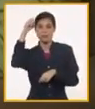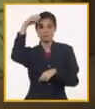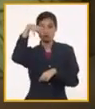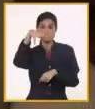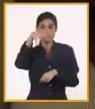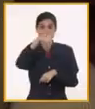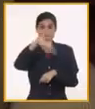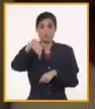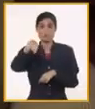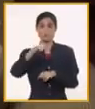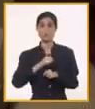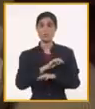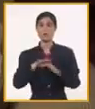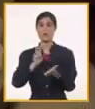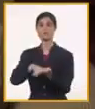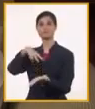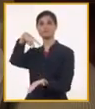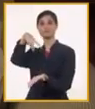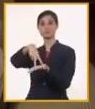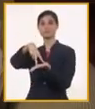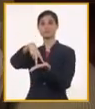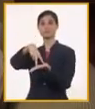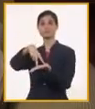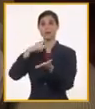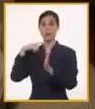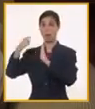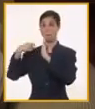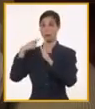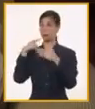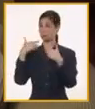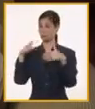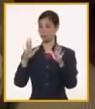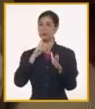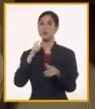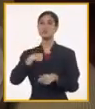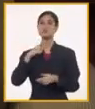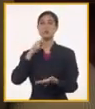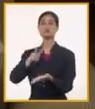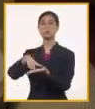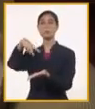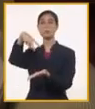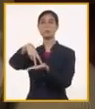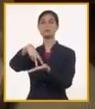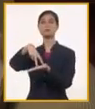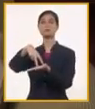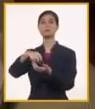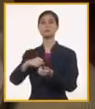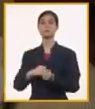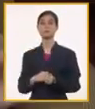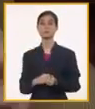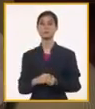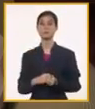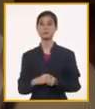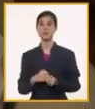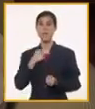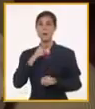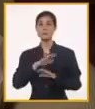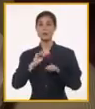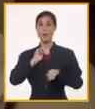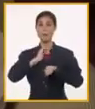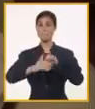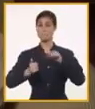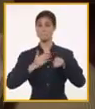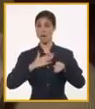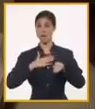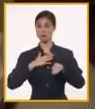escenario, y la película andando ahí, yo no sé ni lo que era aquello. Y cuando para la película, no, ¡pam! Mi hermano que estaba